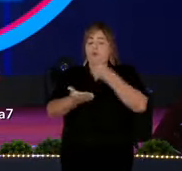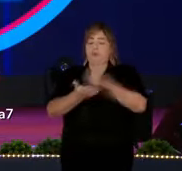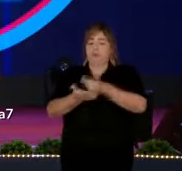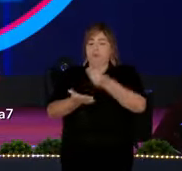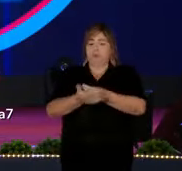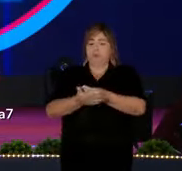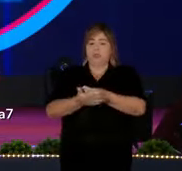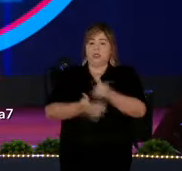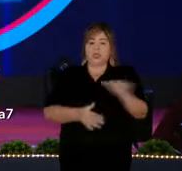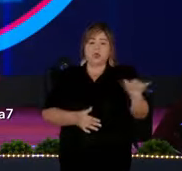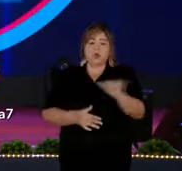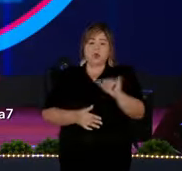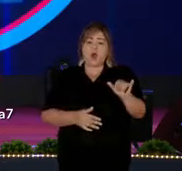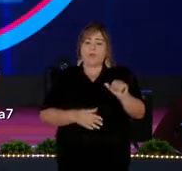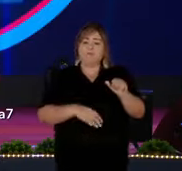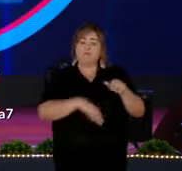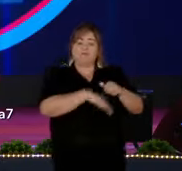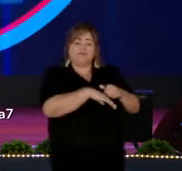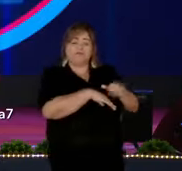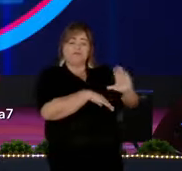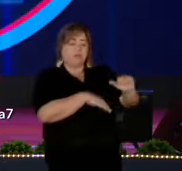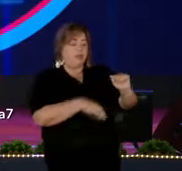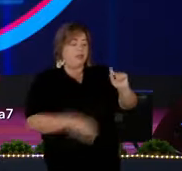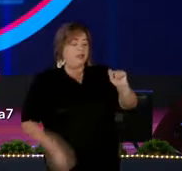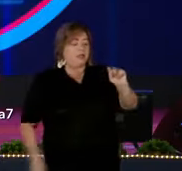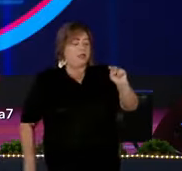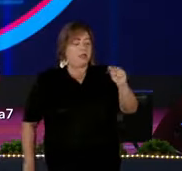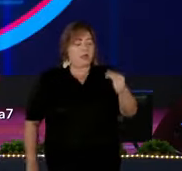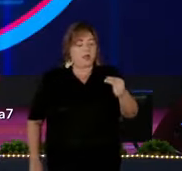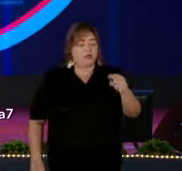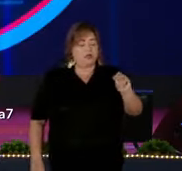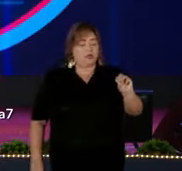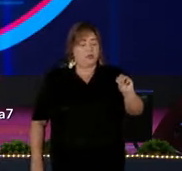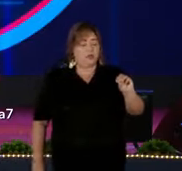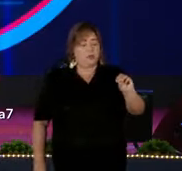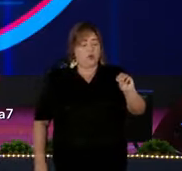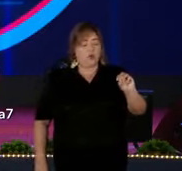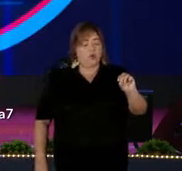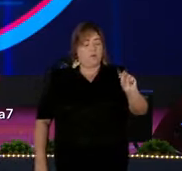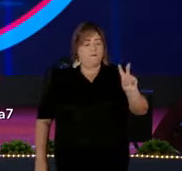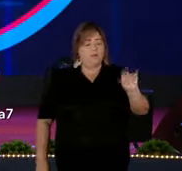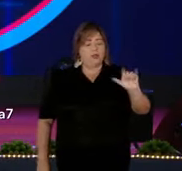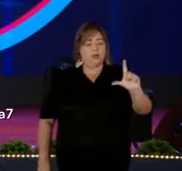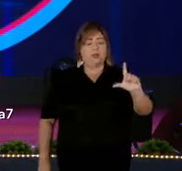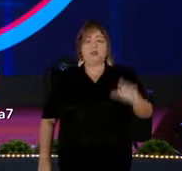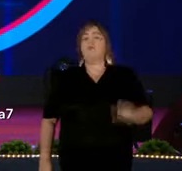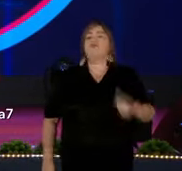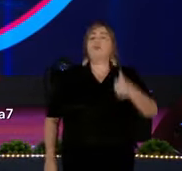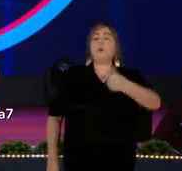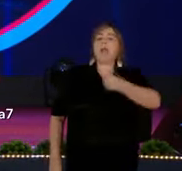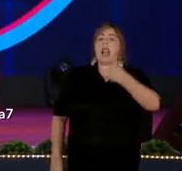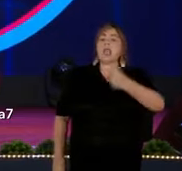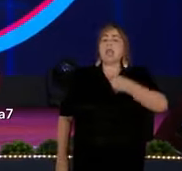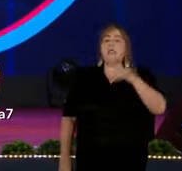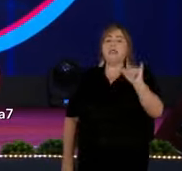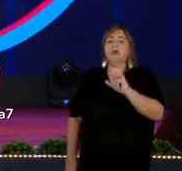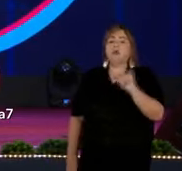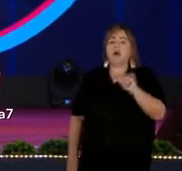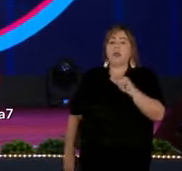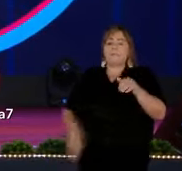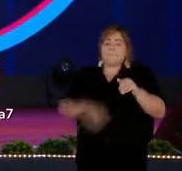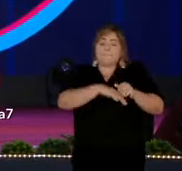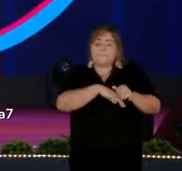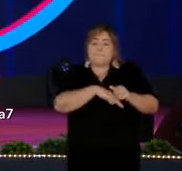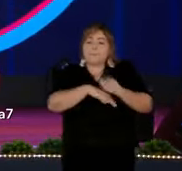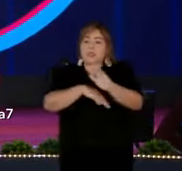en business o negocio, alaba 7 y no te quedes fuera de esa bendición. Sé valiente también y envíanos